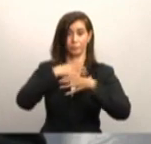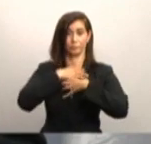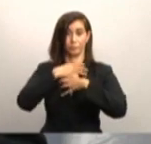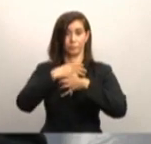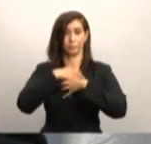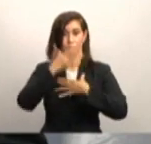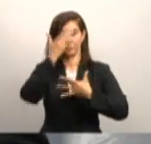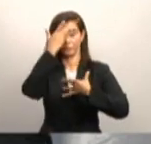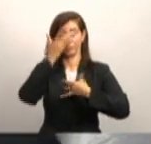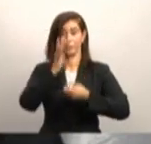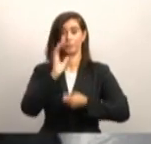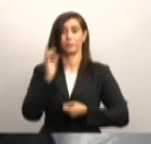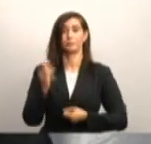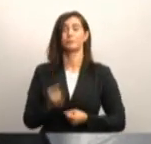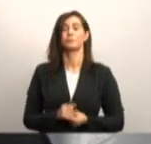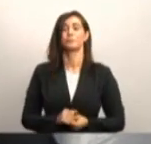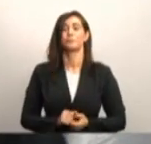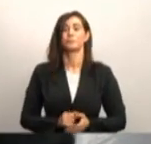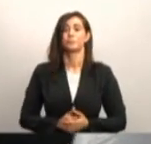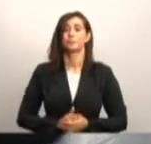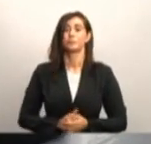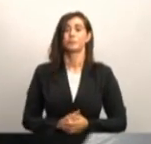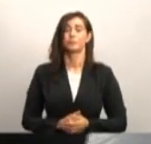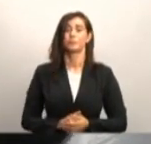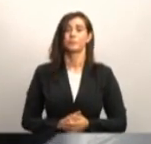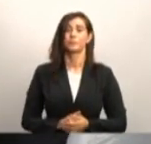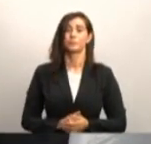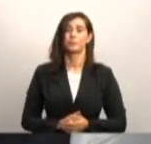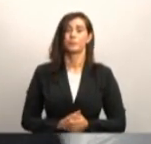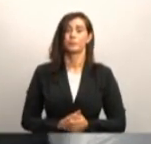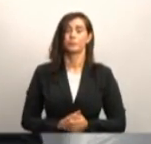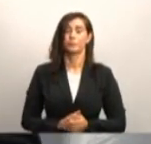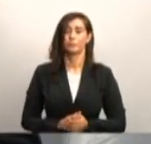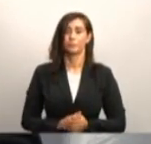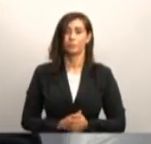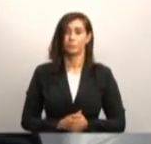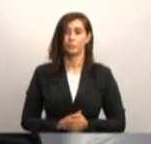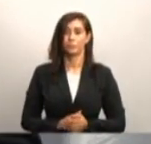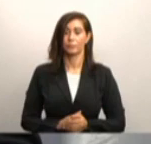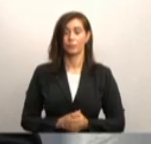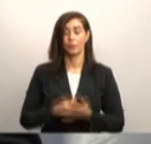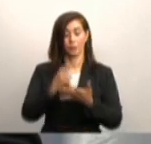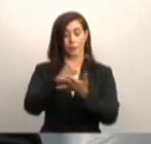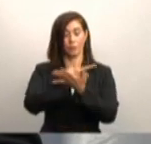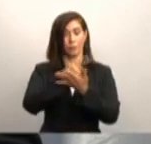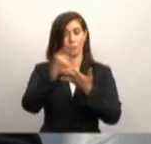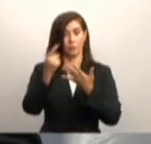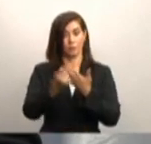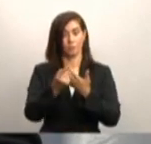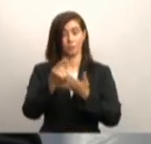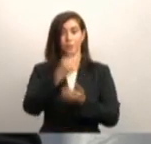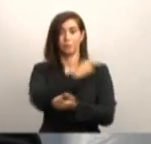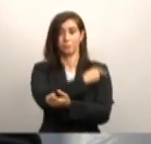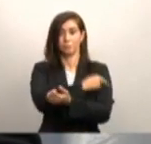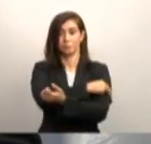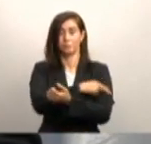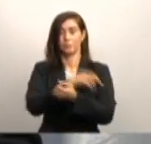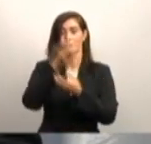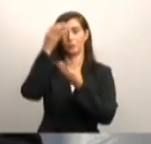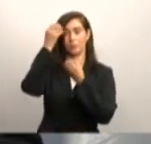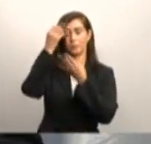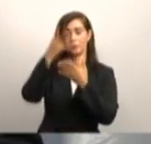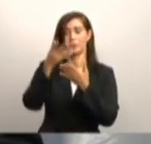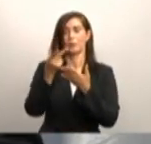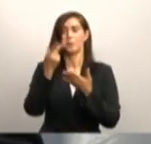respiratorias agudas. Esperemos saber en las estadísticas que van a reportar los hospitales y las clínicas